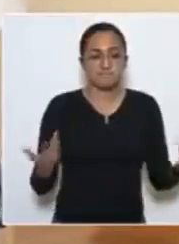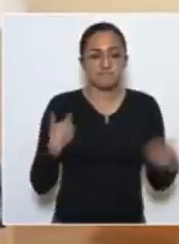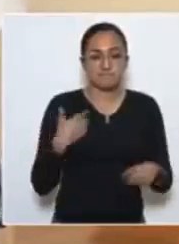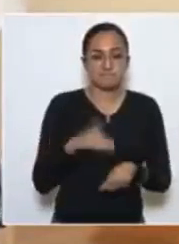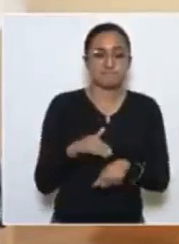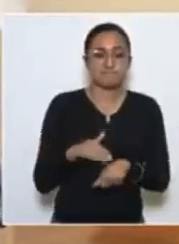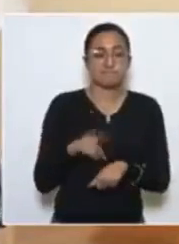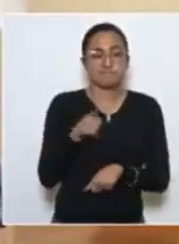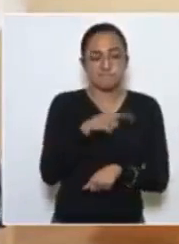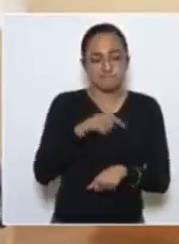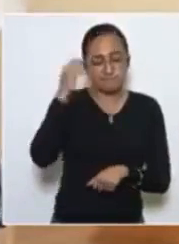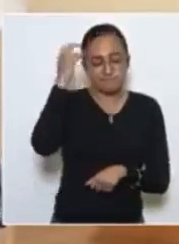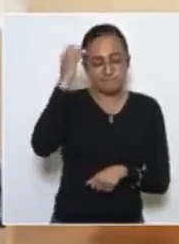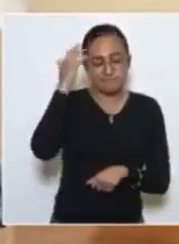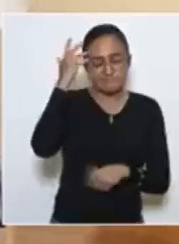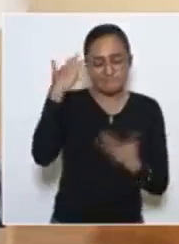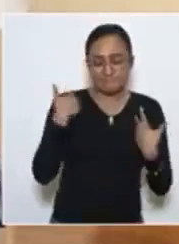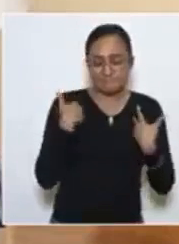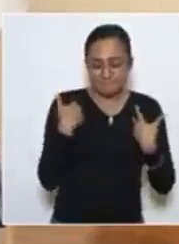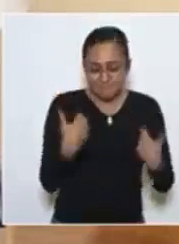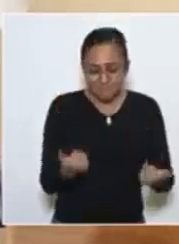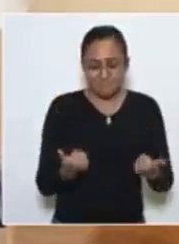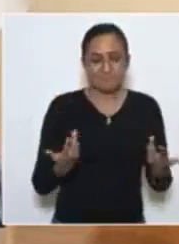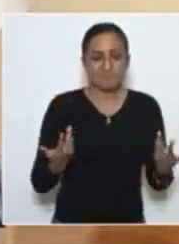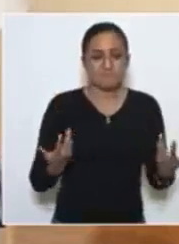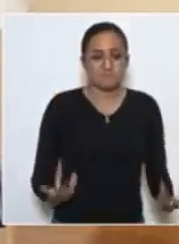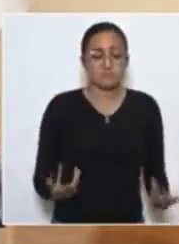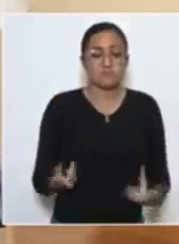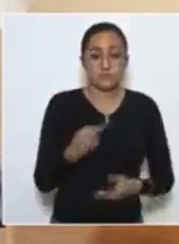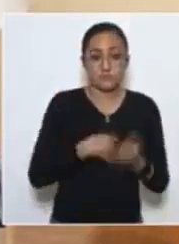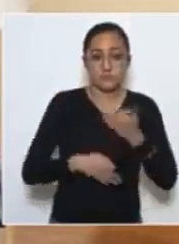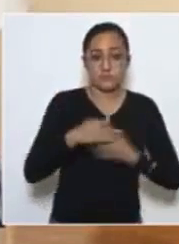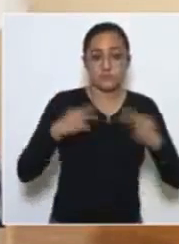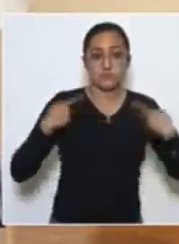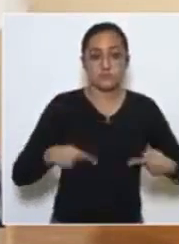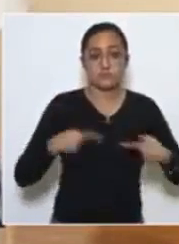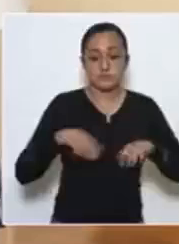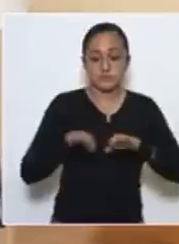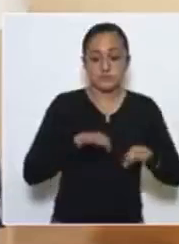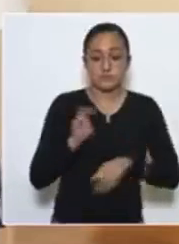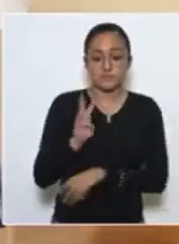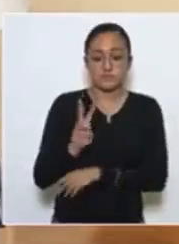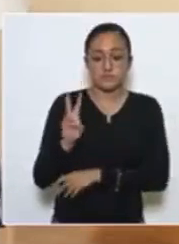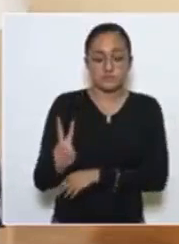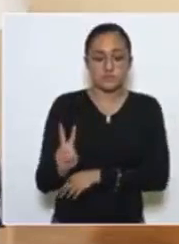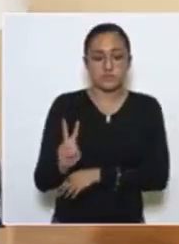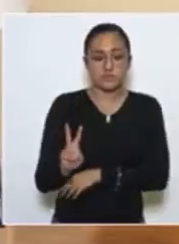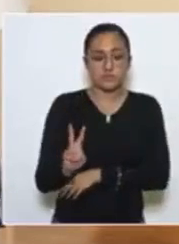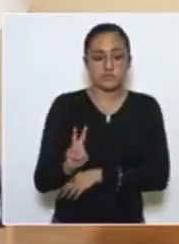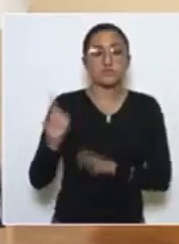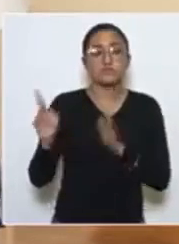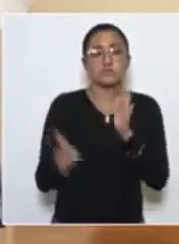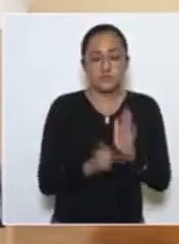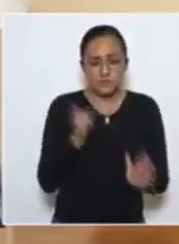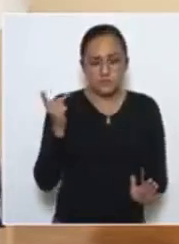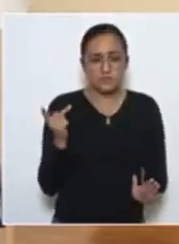llamar a la reflexión a los trabajadores de Volkswagen a volver